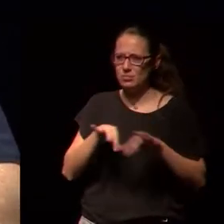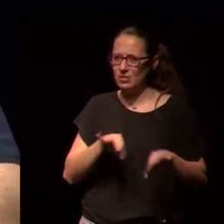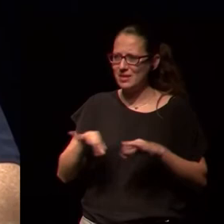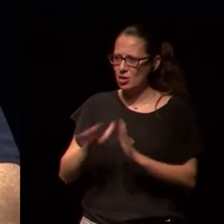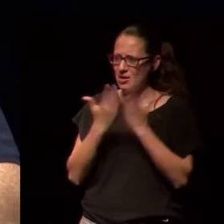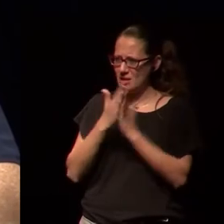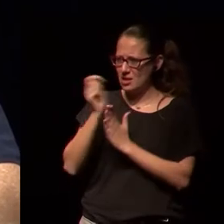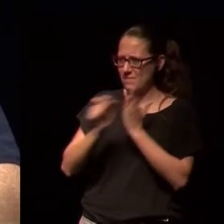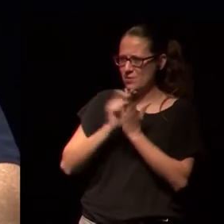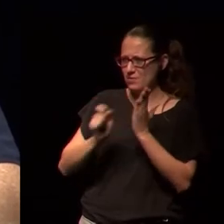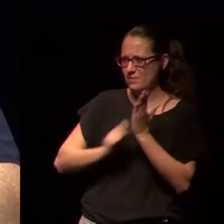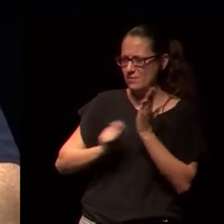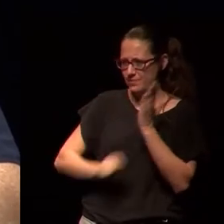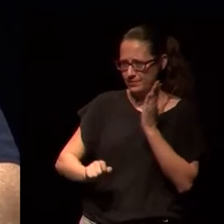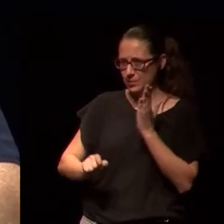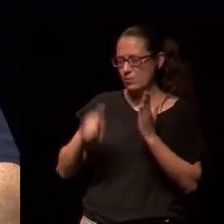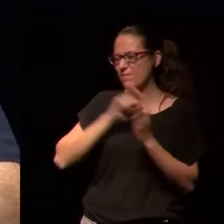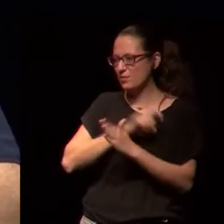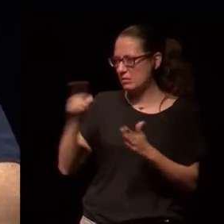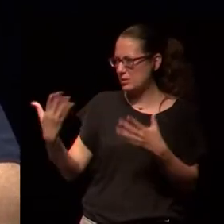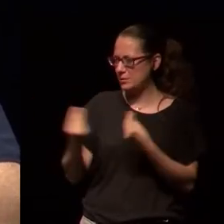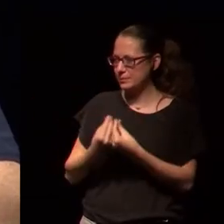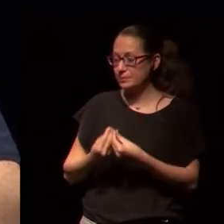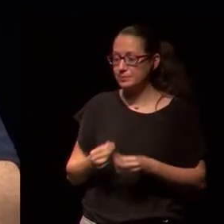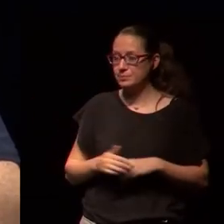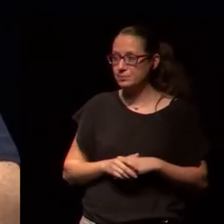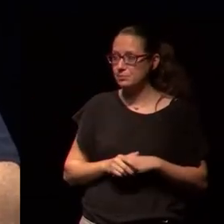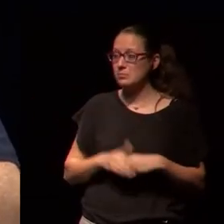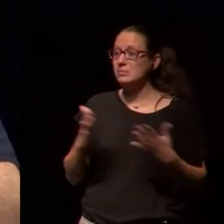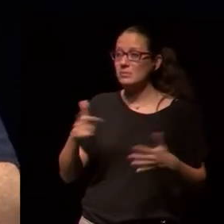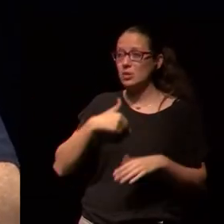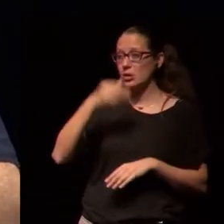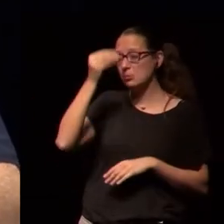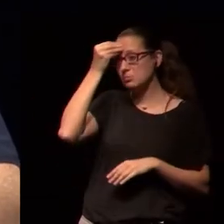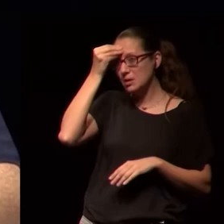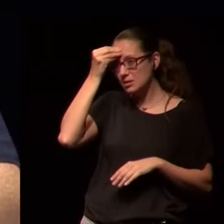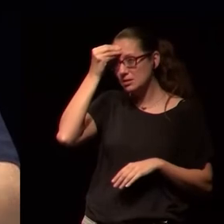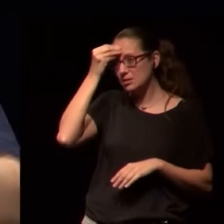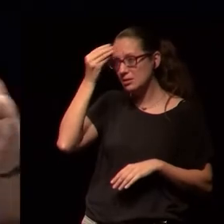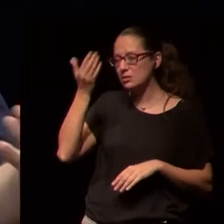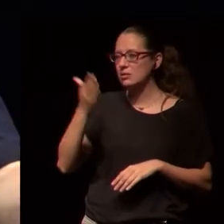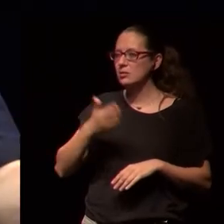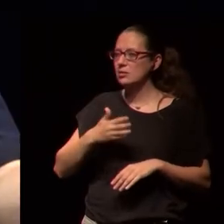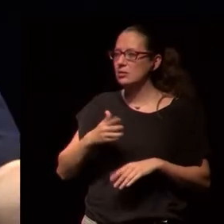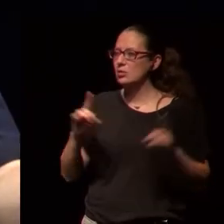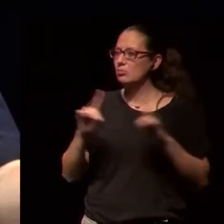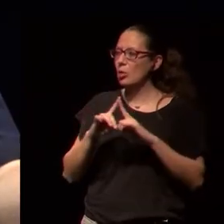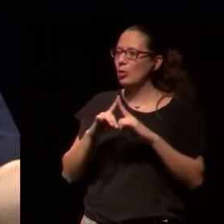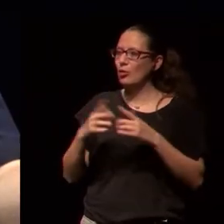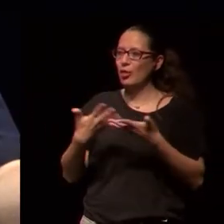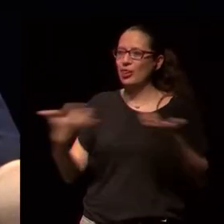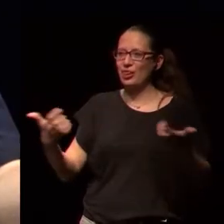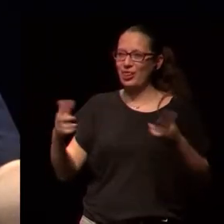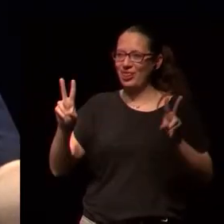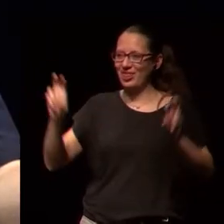Fundación Gulbenkian. Y pensé que serían pues últimas citas de un viejo